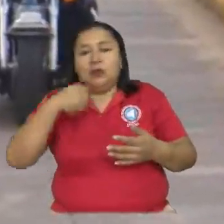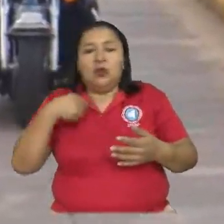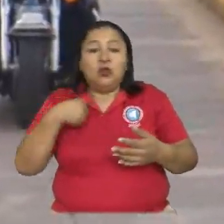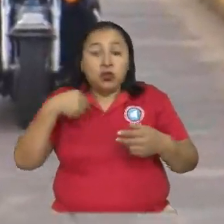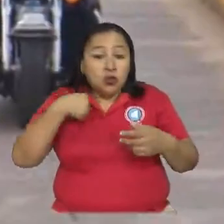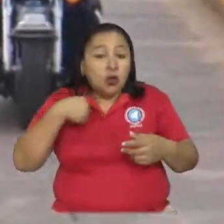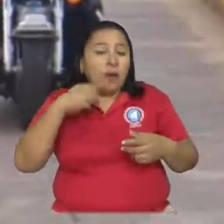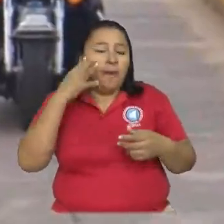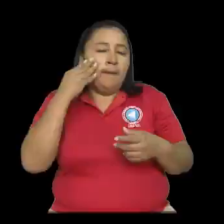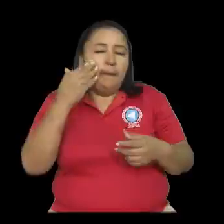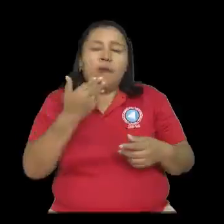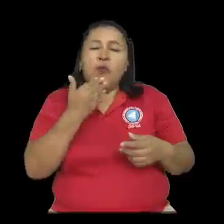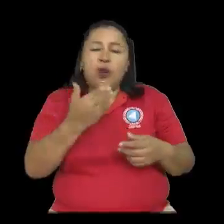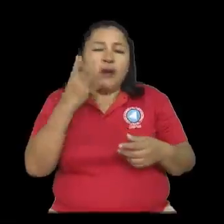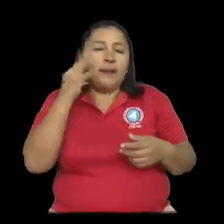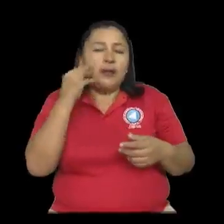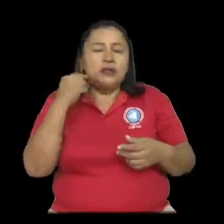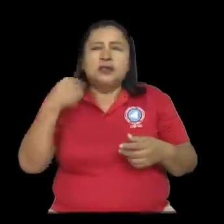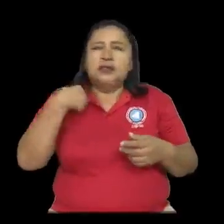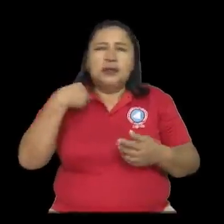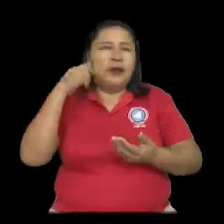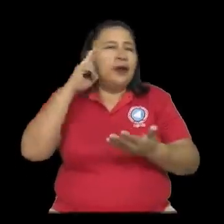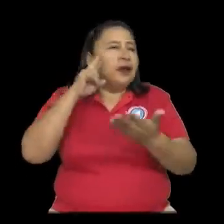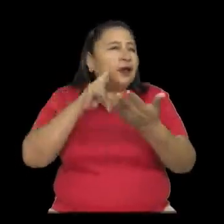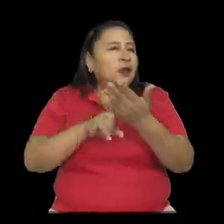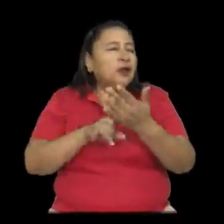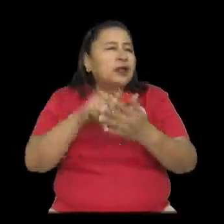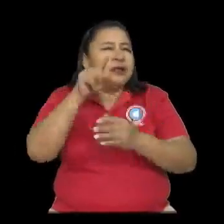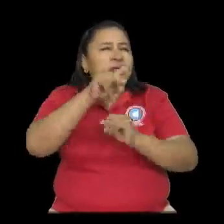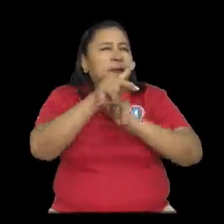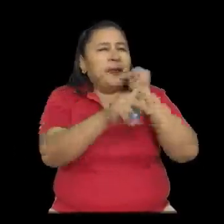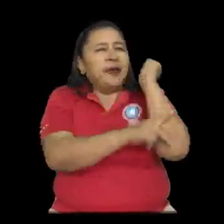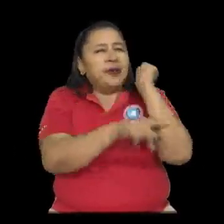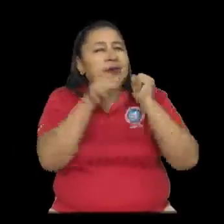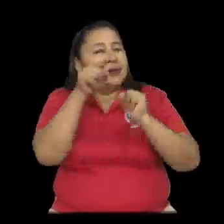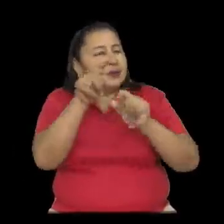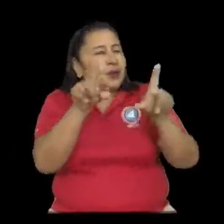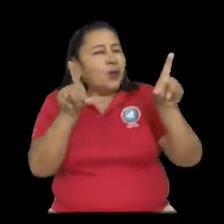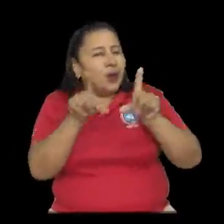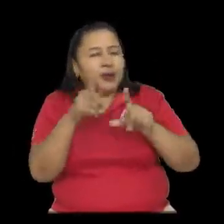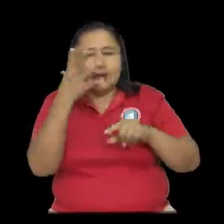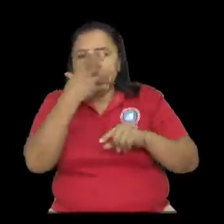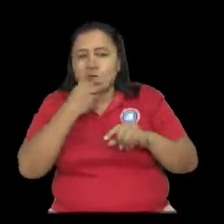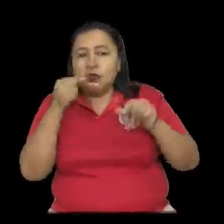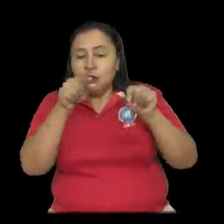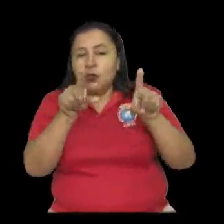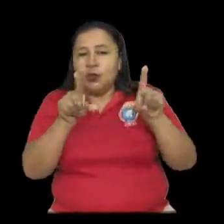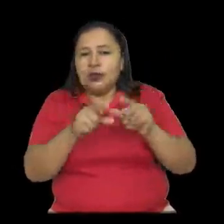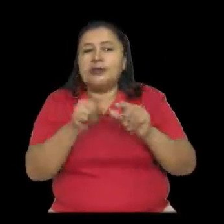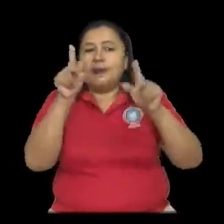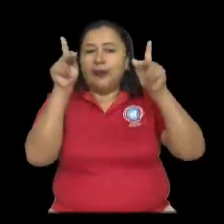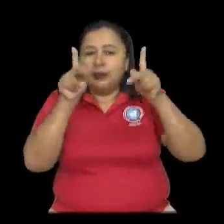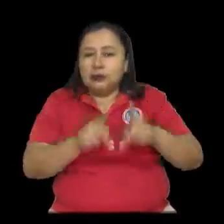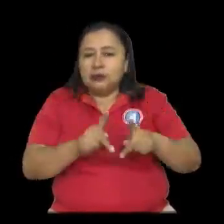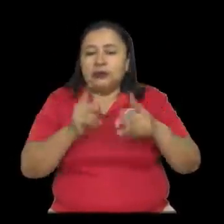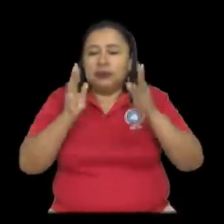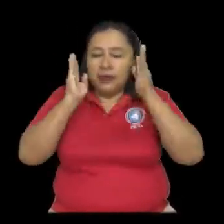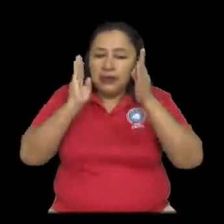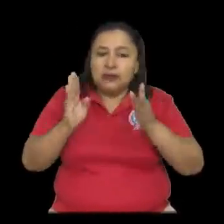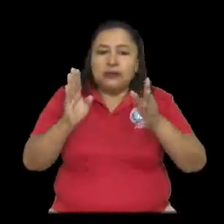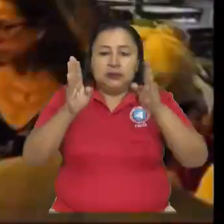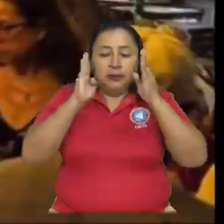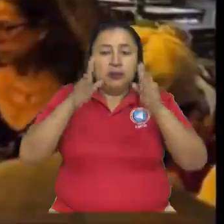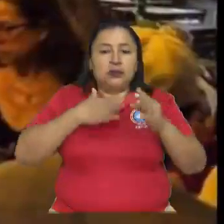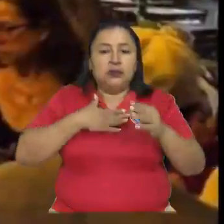buena experiencia, o sea, siempre voy a recordar ese país, ese destino, ese atractivo, esa persona